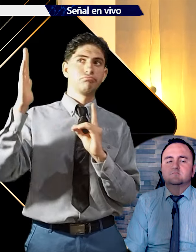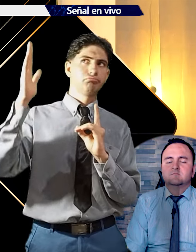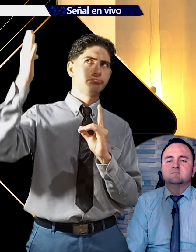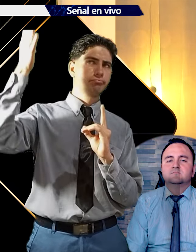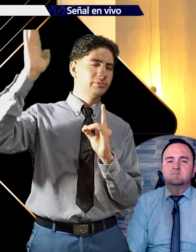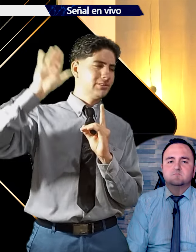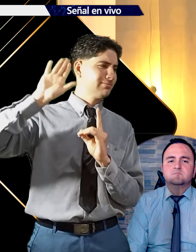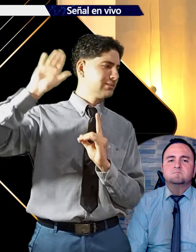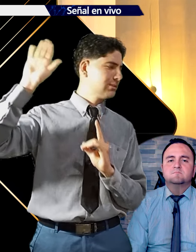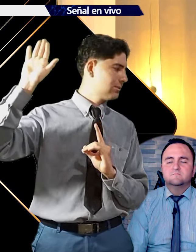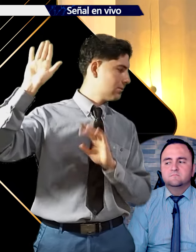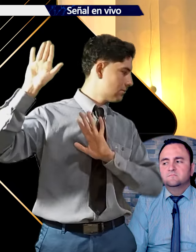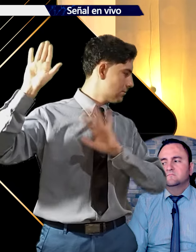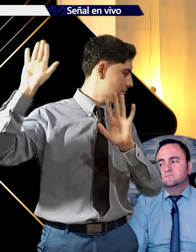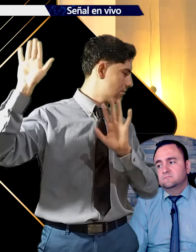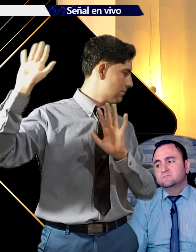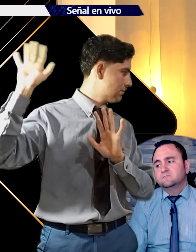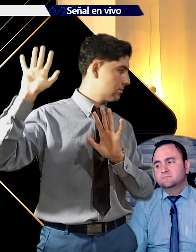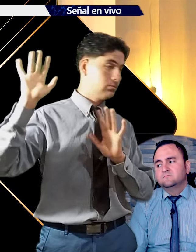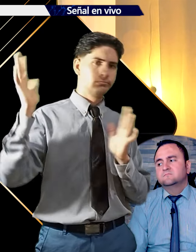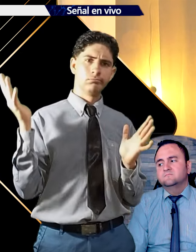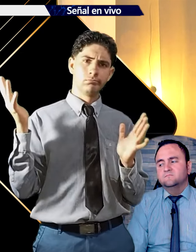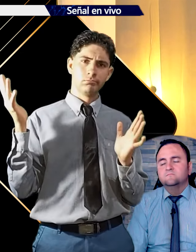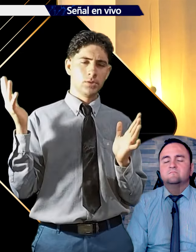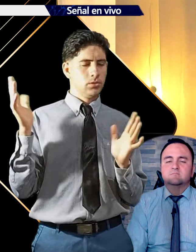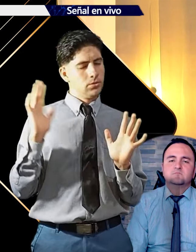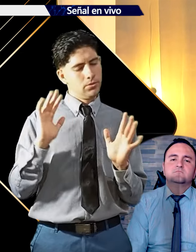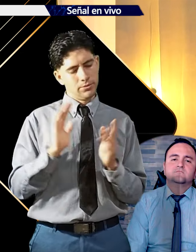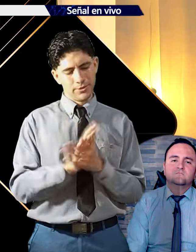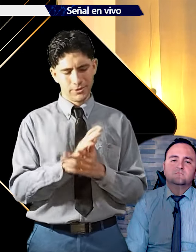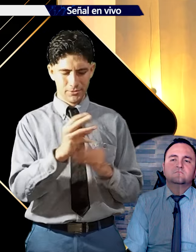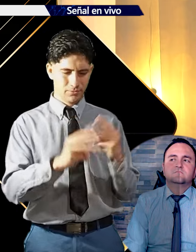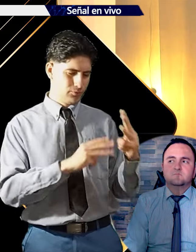Dios. Cada día la humanidad está